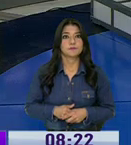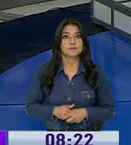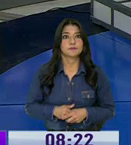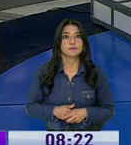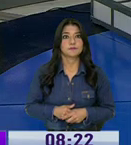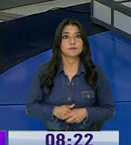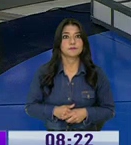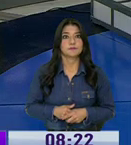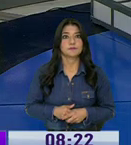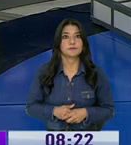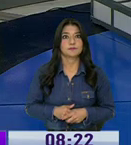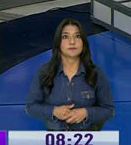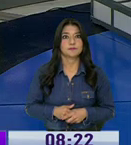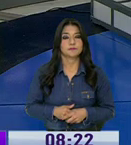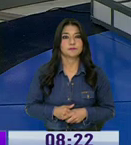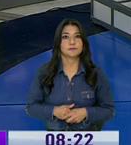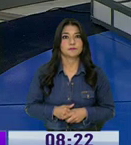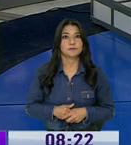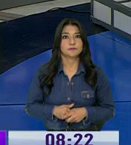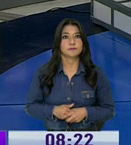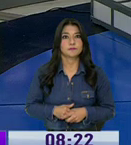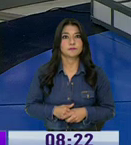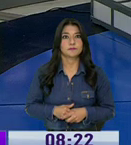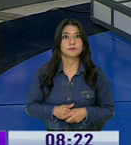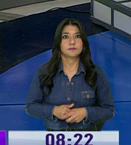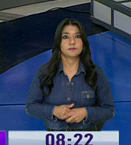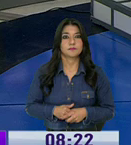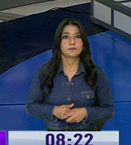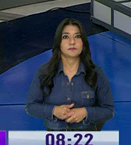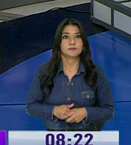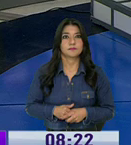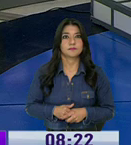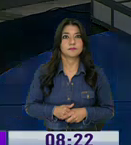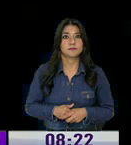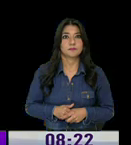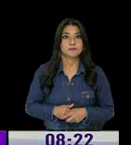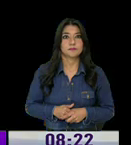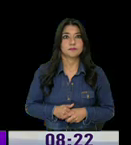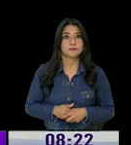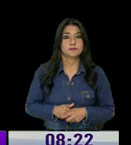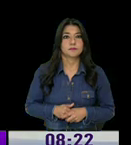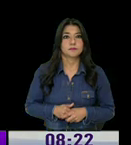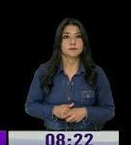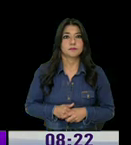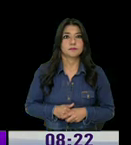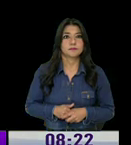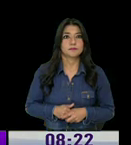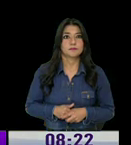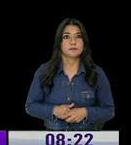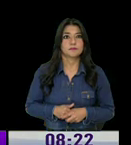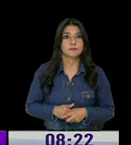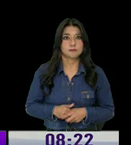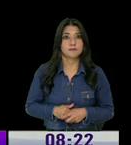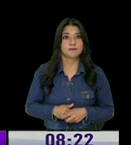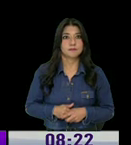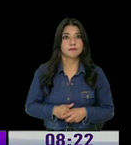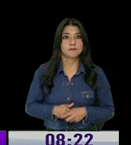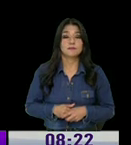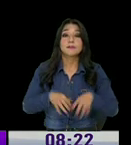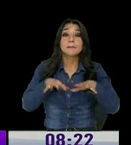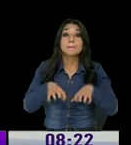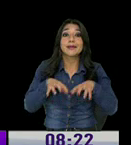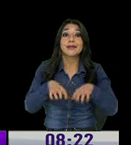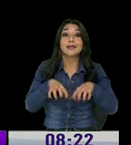Ay, a ver, ahí está. Bueno, a ver si podemos conectarle nuevamente a Sarita, que es una perrita que me acaban de mandar. Miren, ahí está.